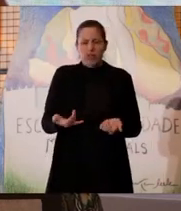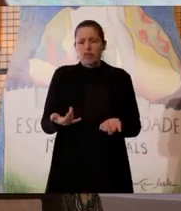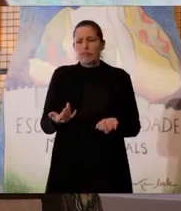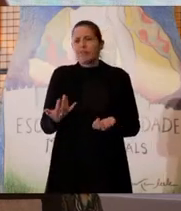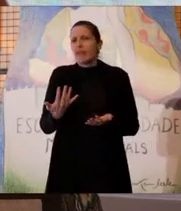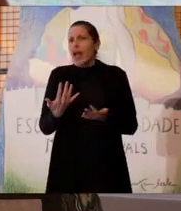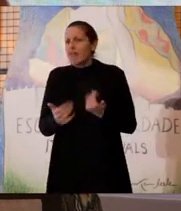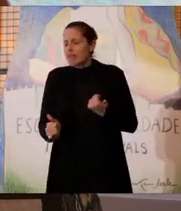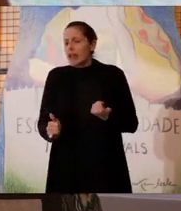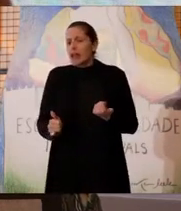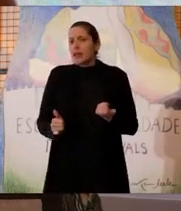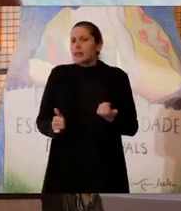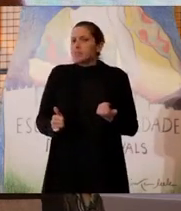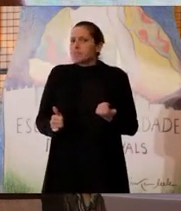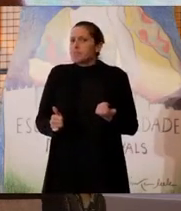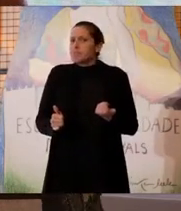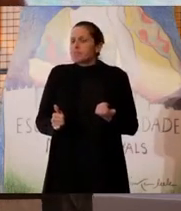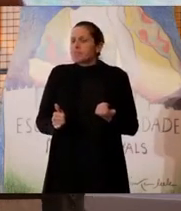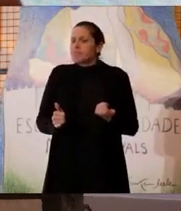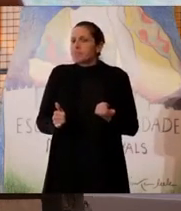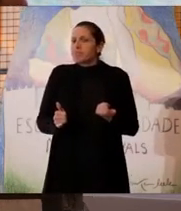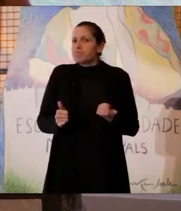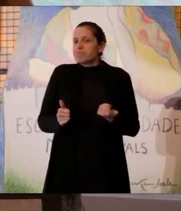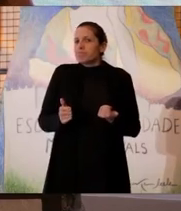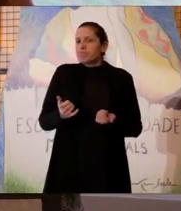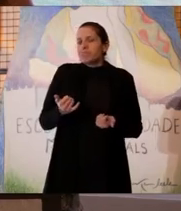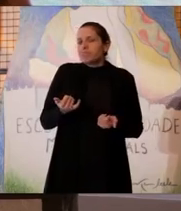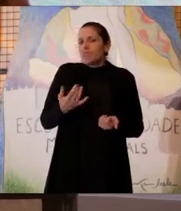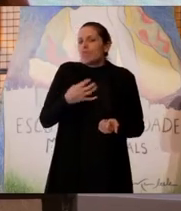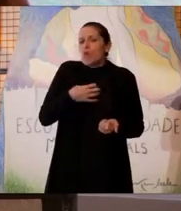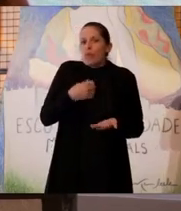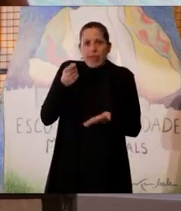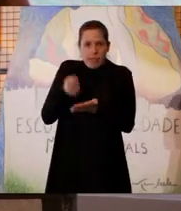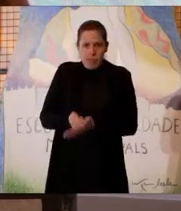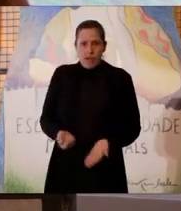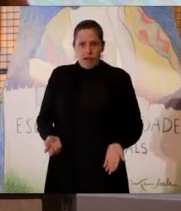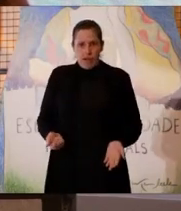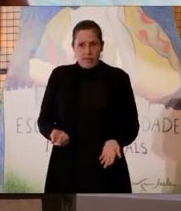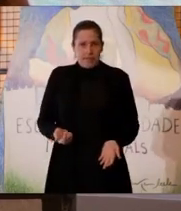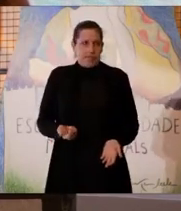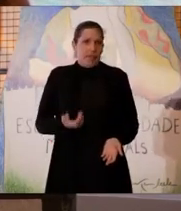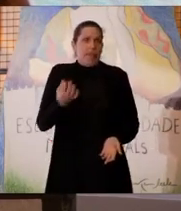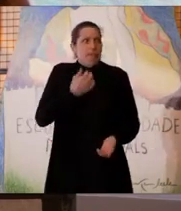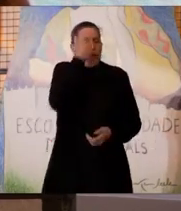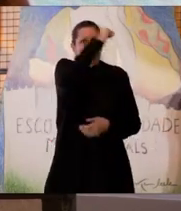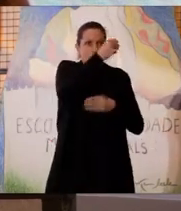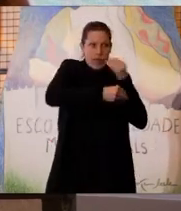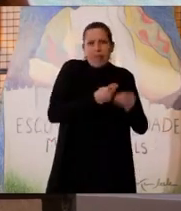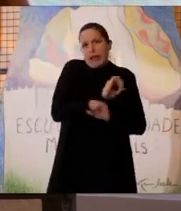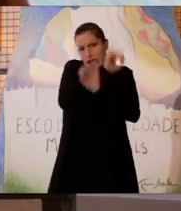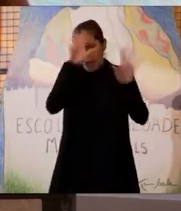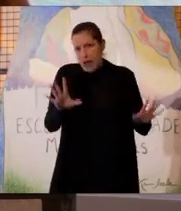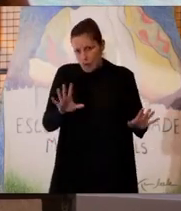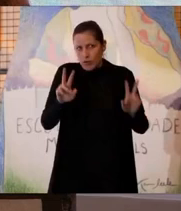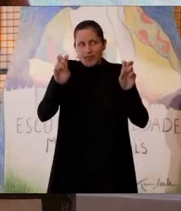en la transición no hubieran podido pagarlo respecto a que lo hagan ellos pues ya por supuesto es el tema del feminismo